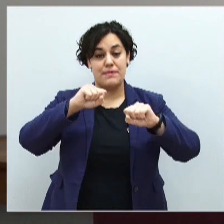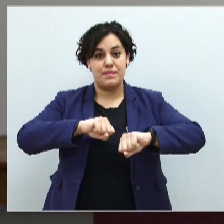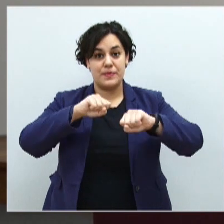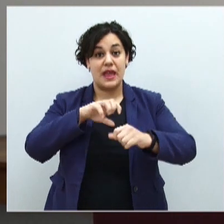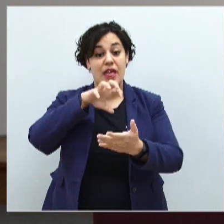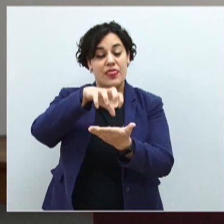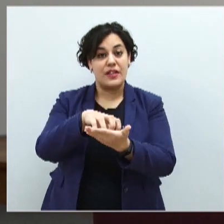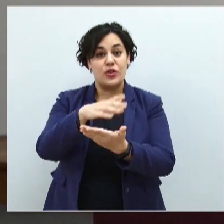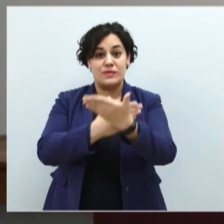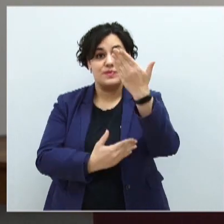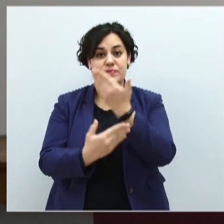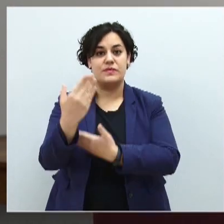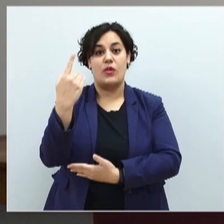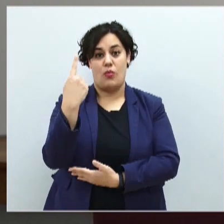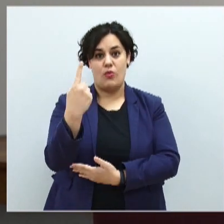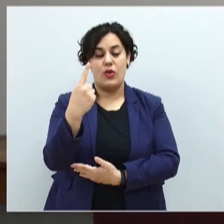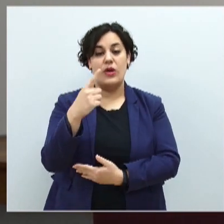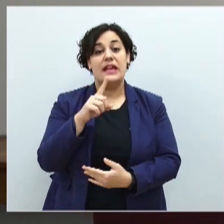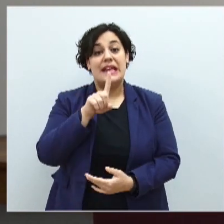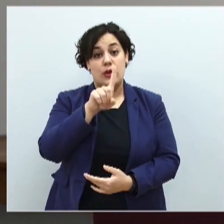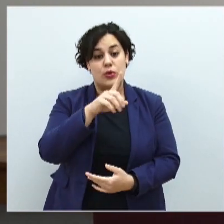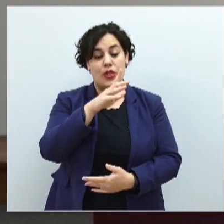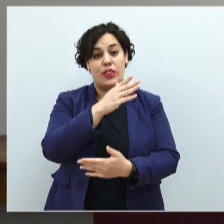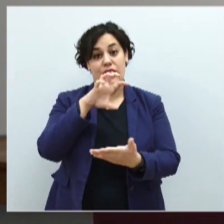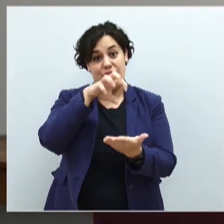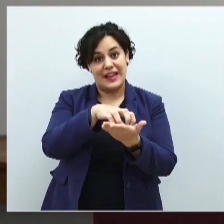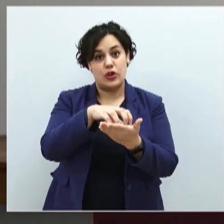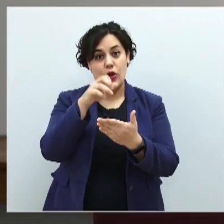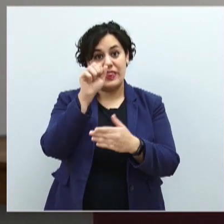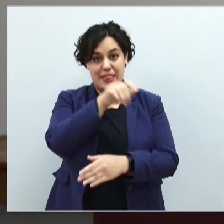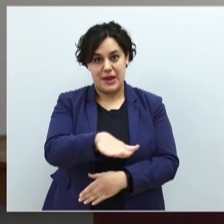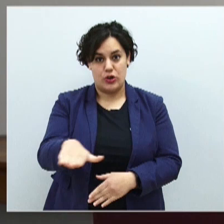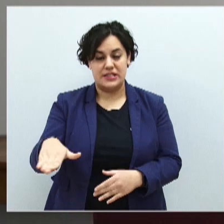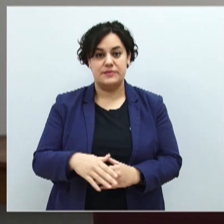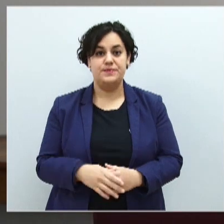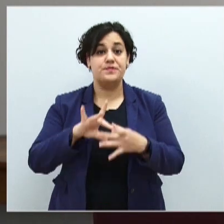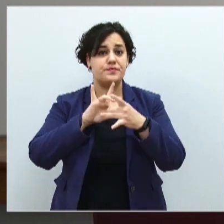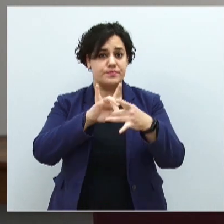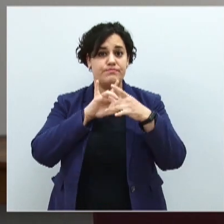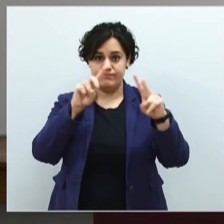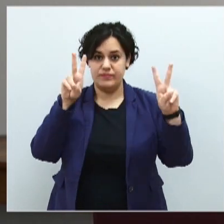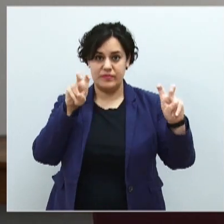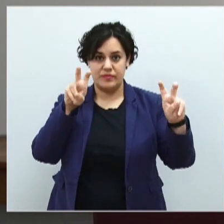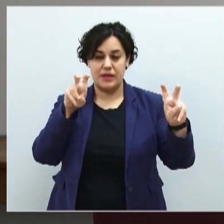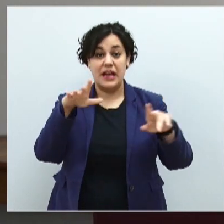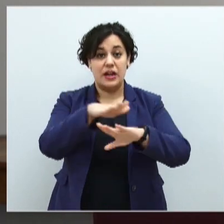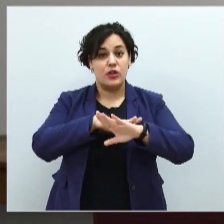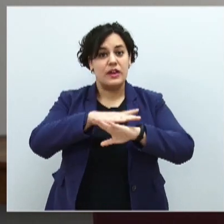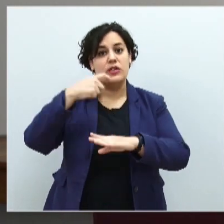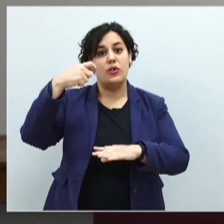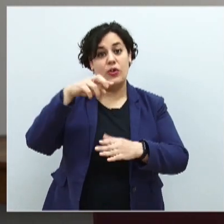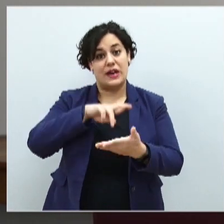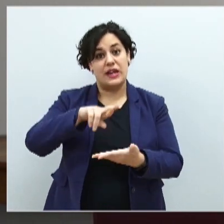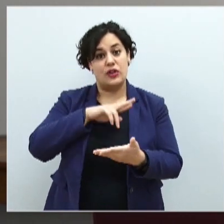de personas con discapacidad y un centro de menores. Con respecto a este asunto, desde el Gobierno regional hemos puesto en marcha